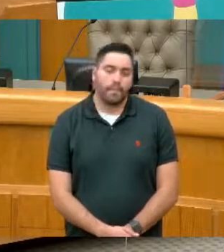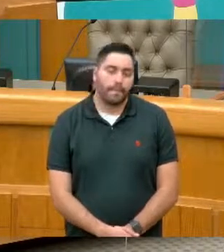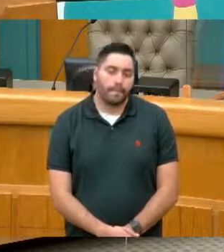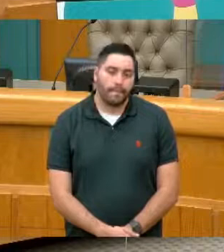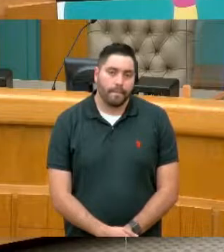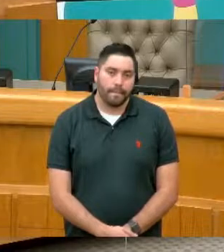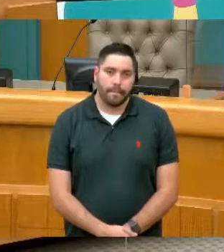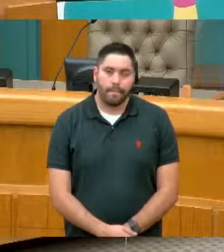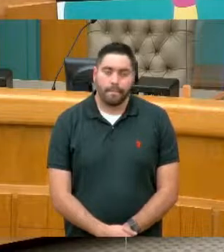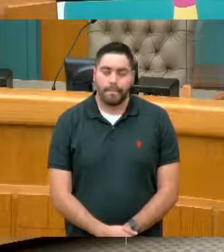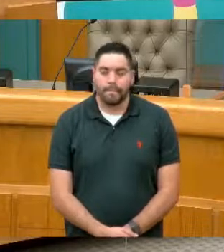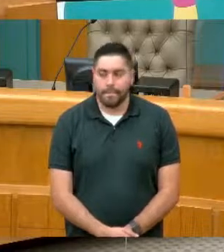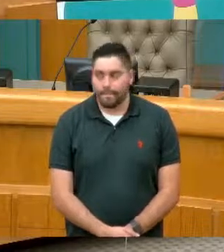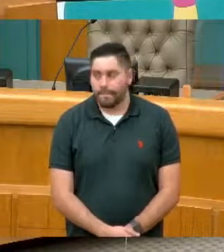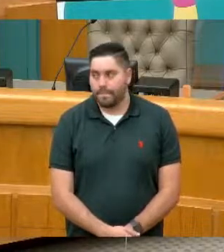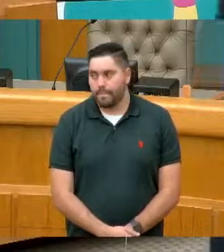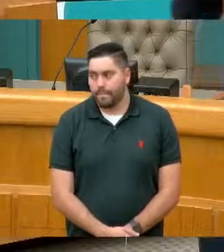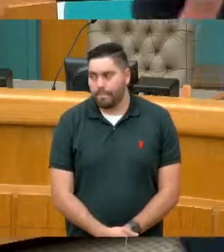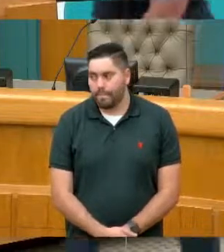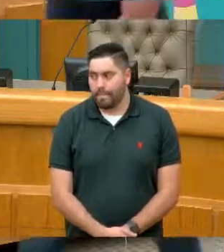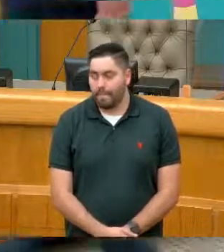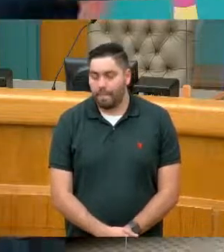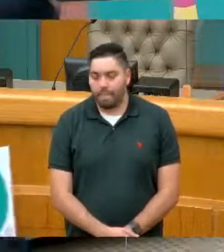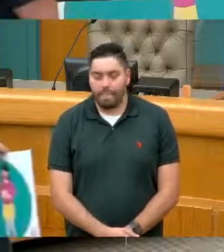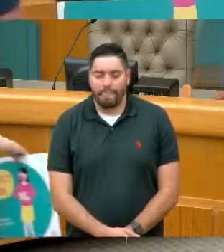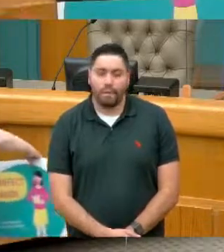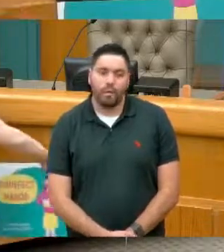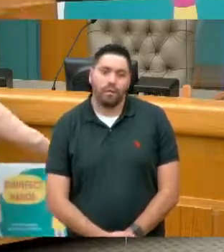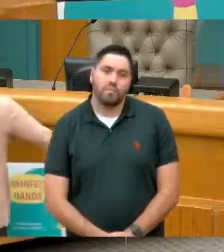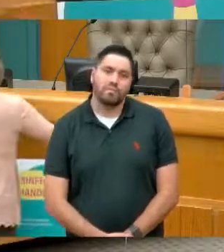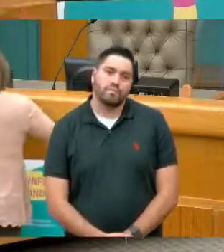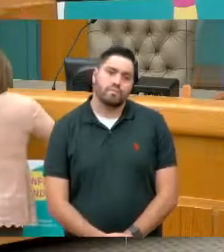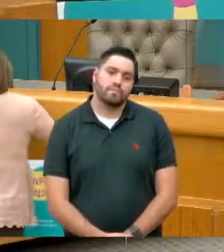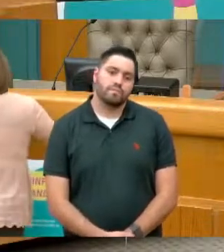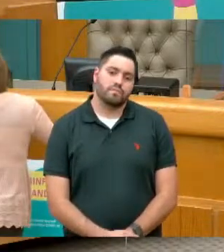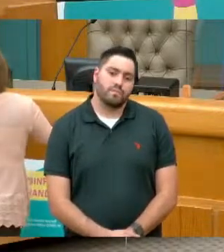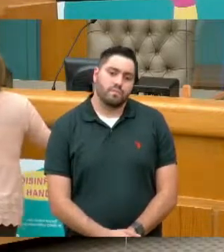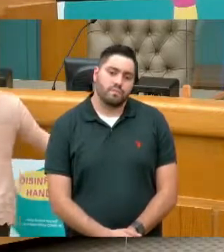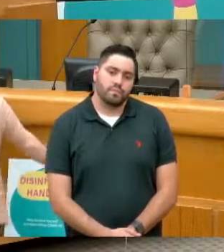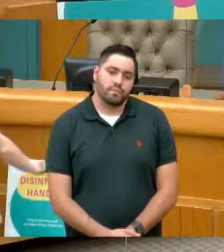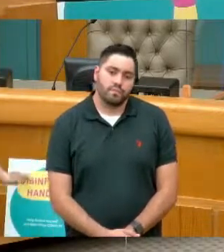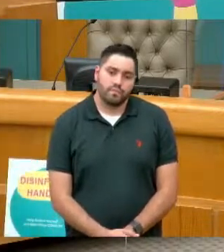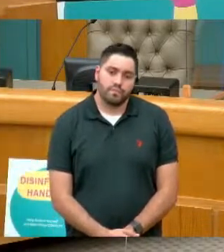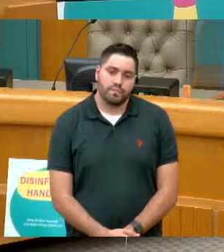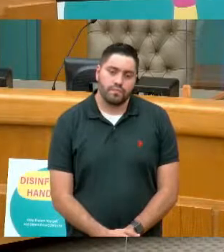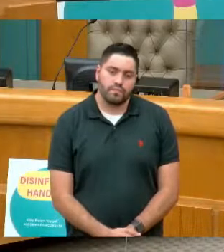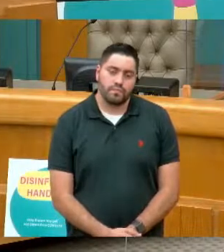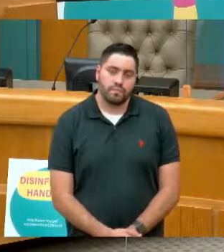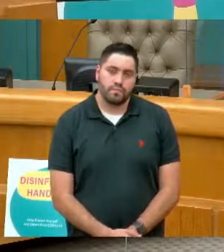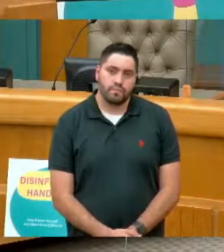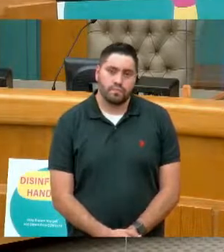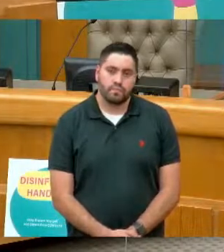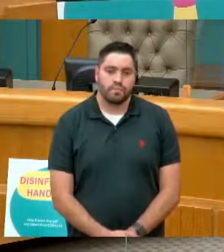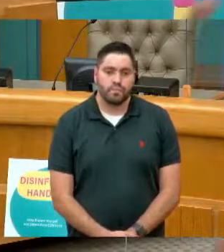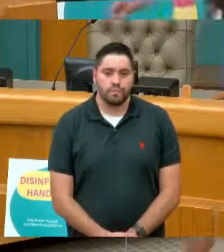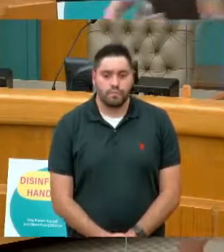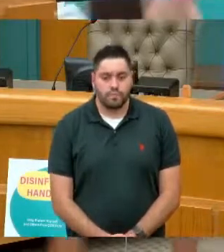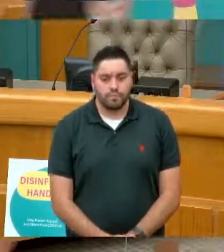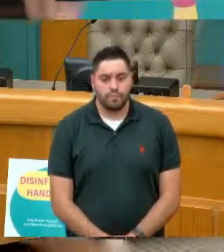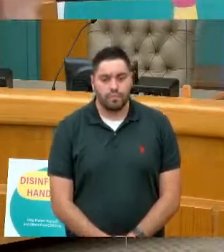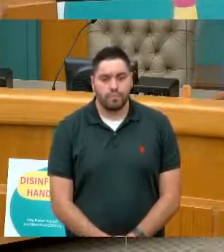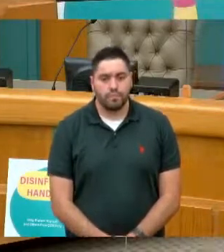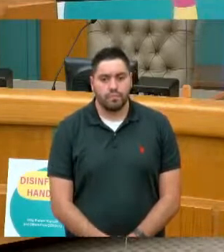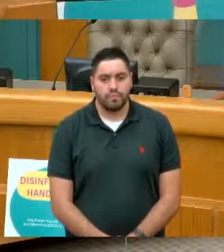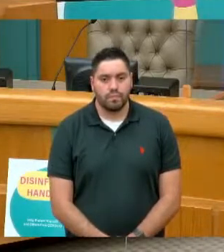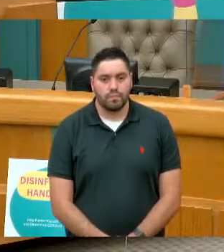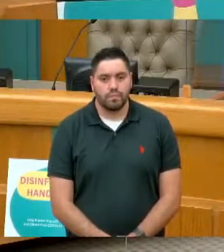de mañana en el 1702 de la calle Horn, en el Distrito de Salud. Si tiene síntomas por COVID, puede registrarse en